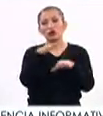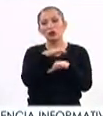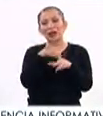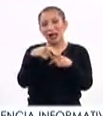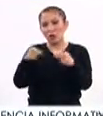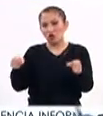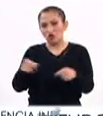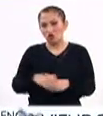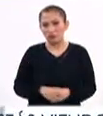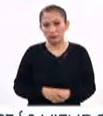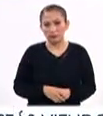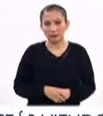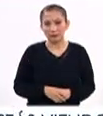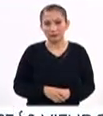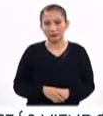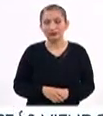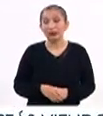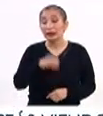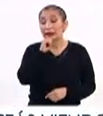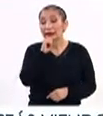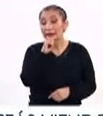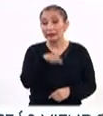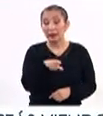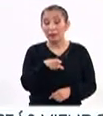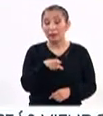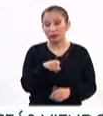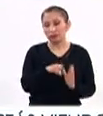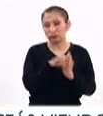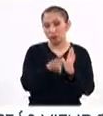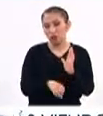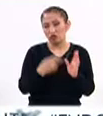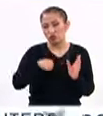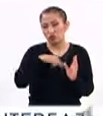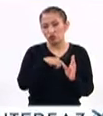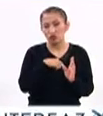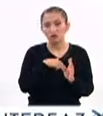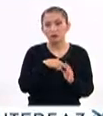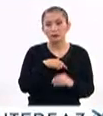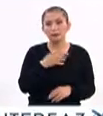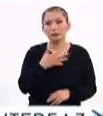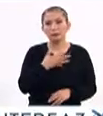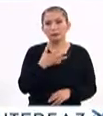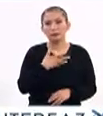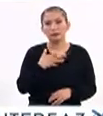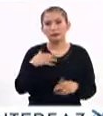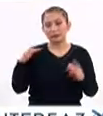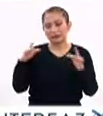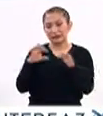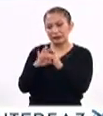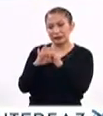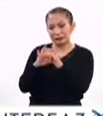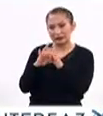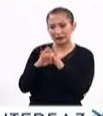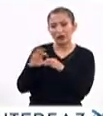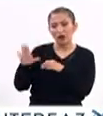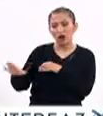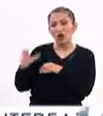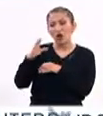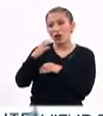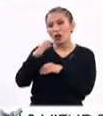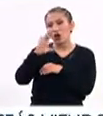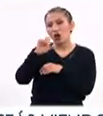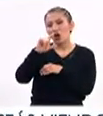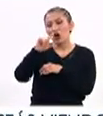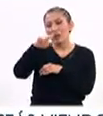relacionado con Japón. Y además, por ejemplo, nosotros tenemos vínculo muy fuerte con el Colegio